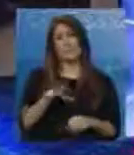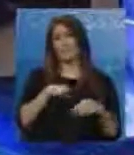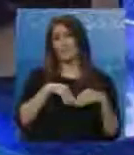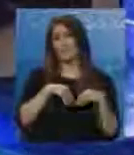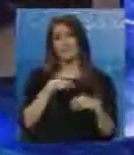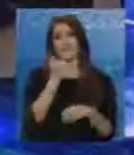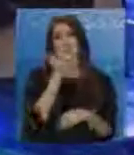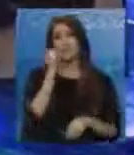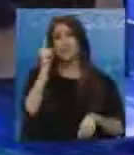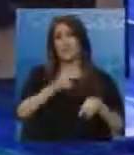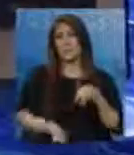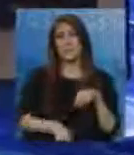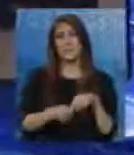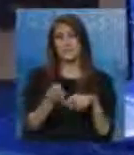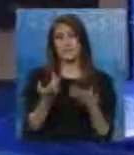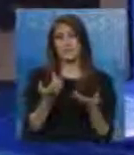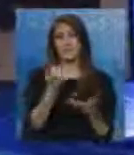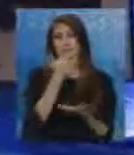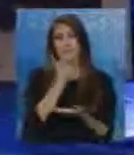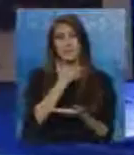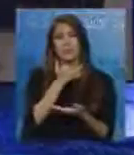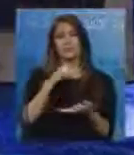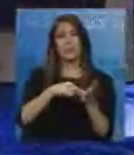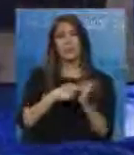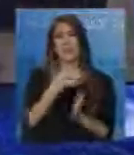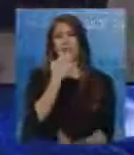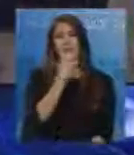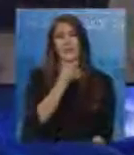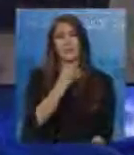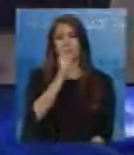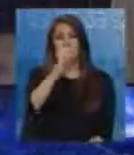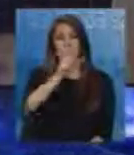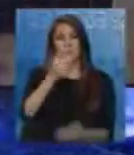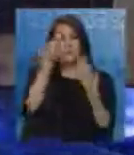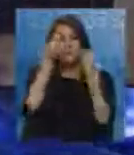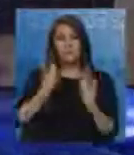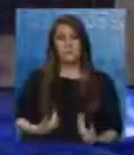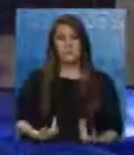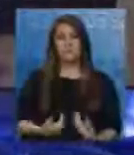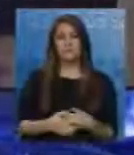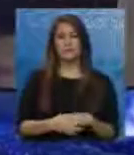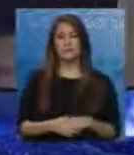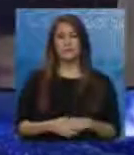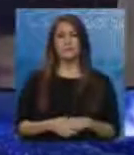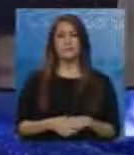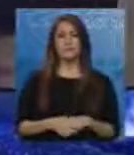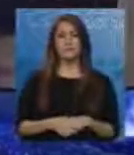no condenar la incalificable afrenta a la dignidad de la persona humana.